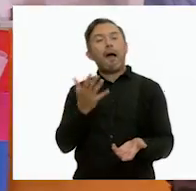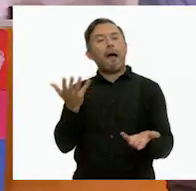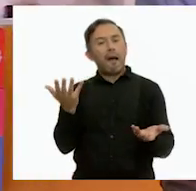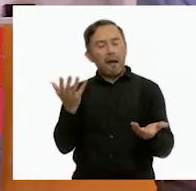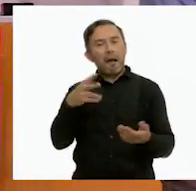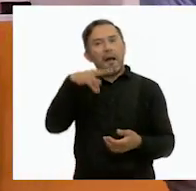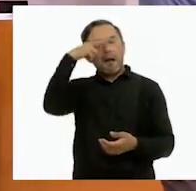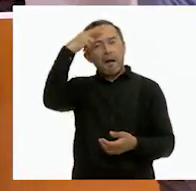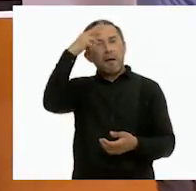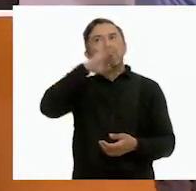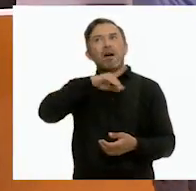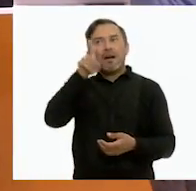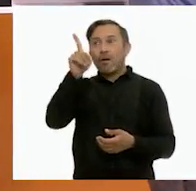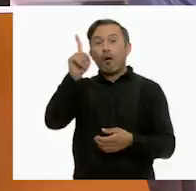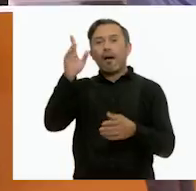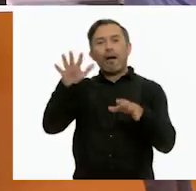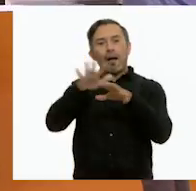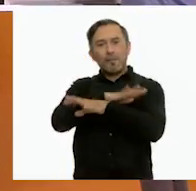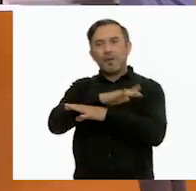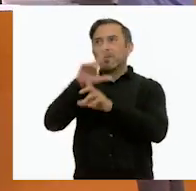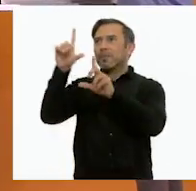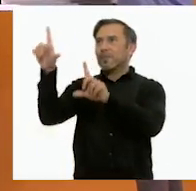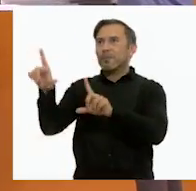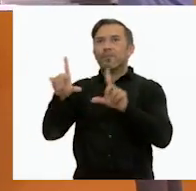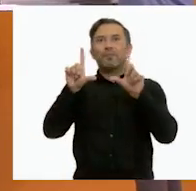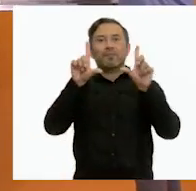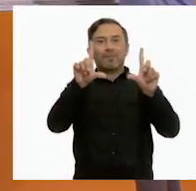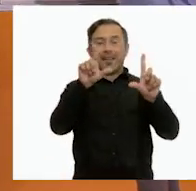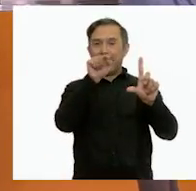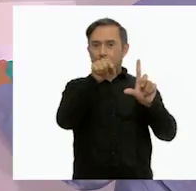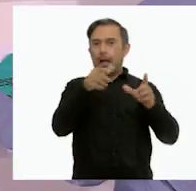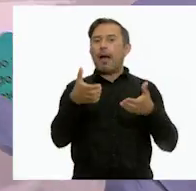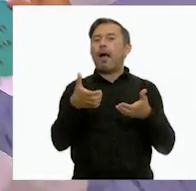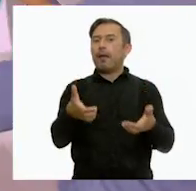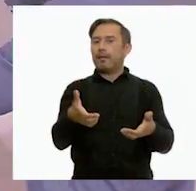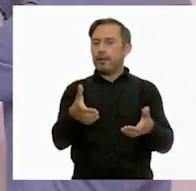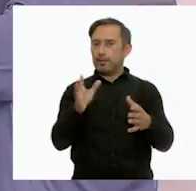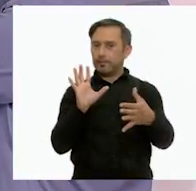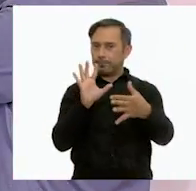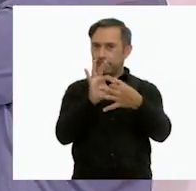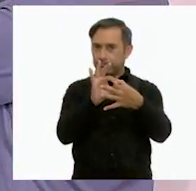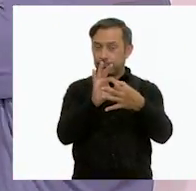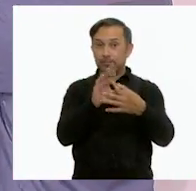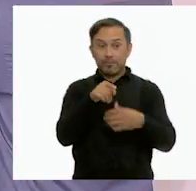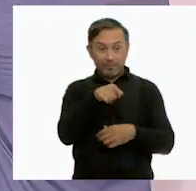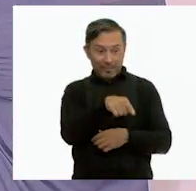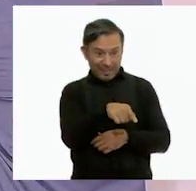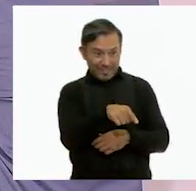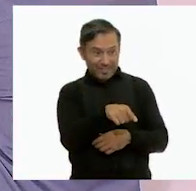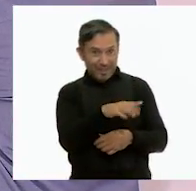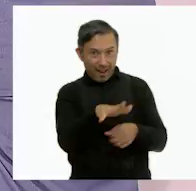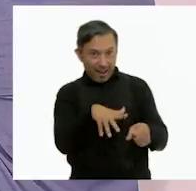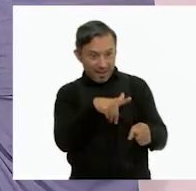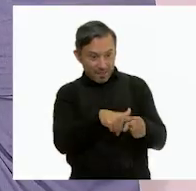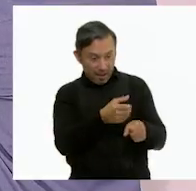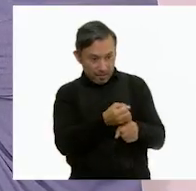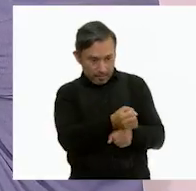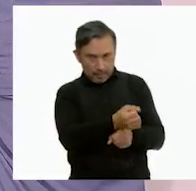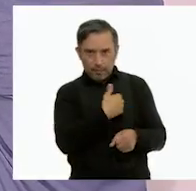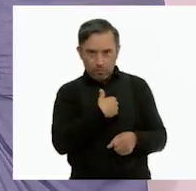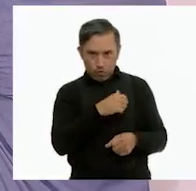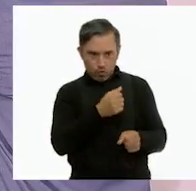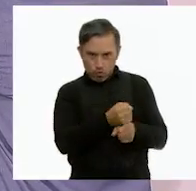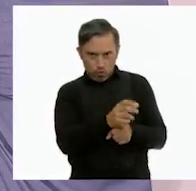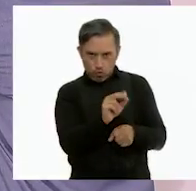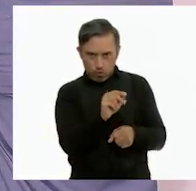lugar. Muy bien. Esta va en la calle y esta va a ir aquí. Muy bien. Respeto y no